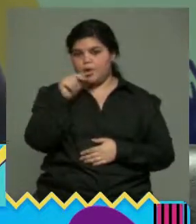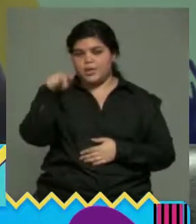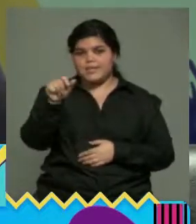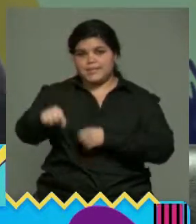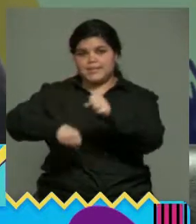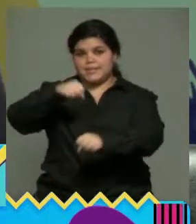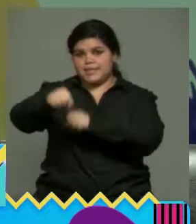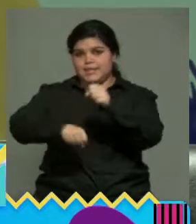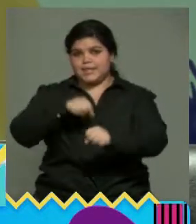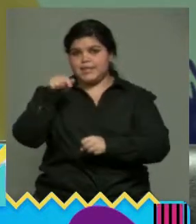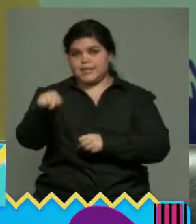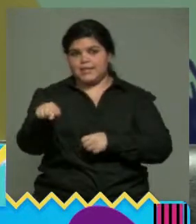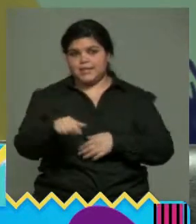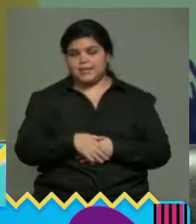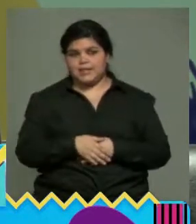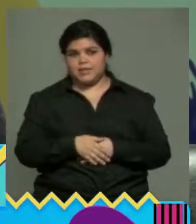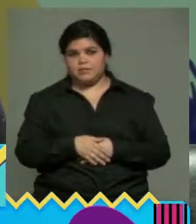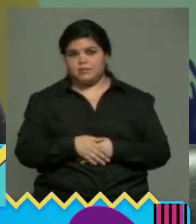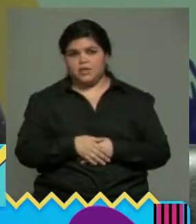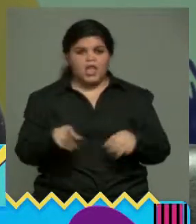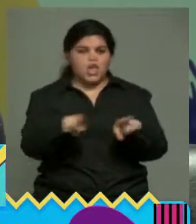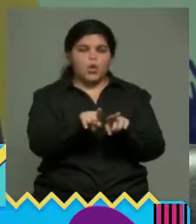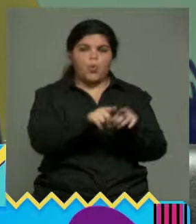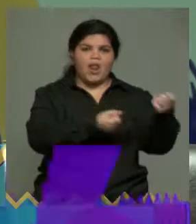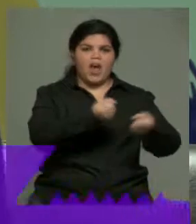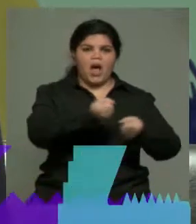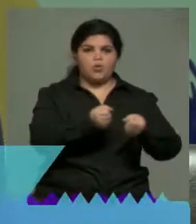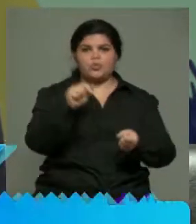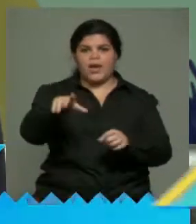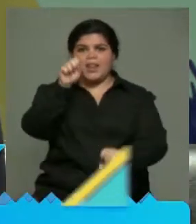infracción y no, como al automovilista tampoco se lo pudiera detener.